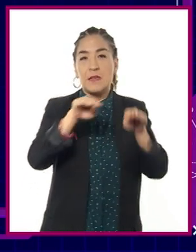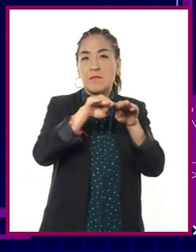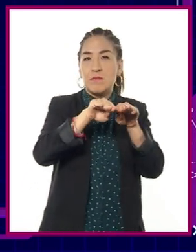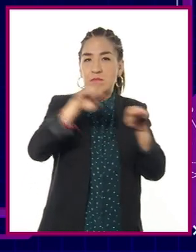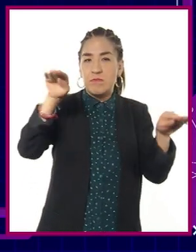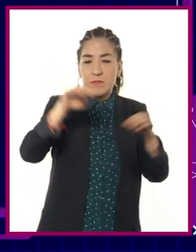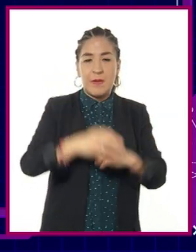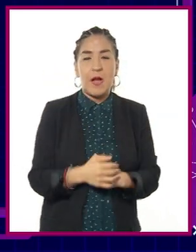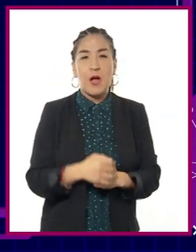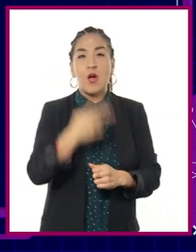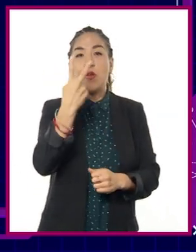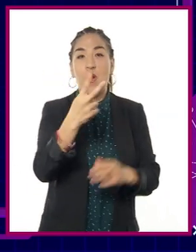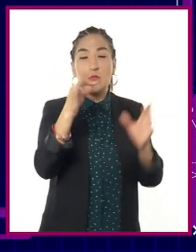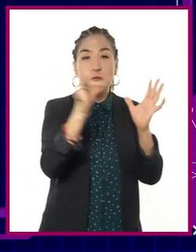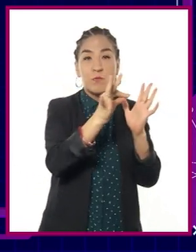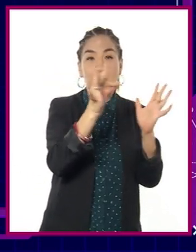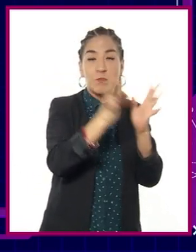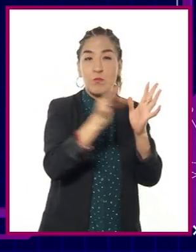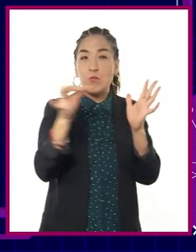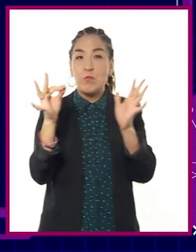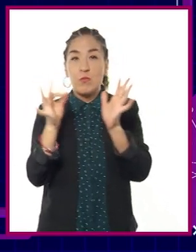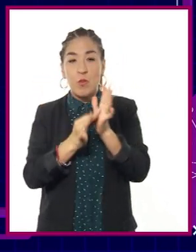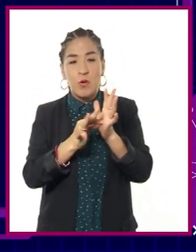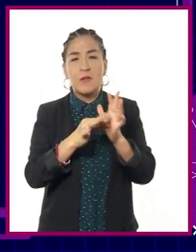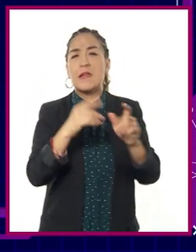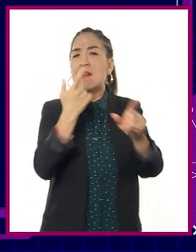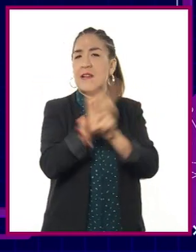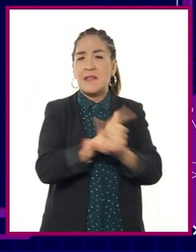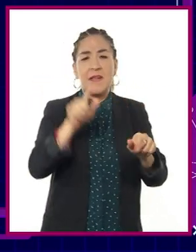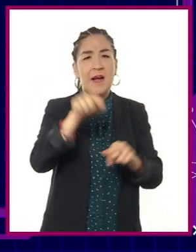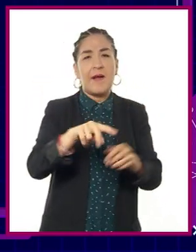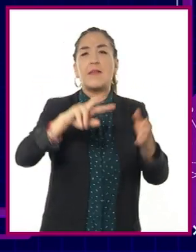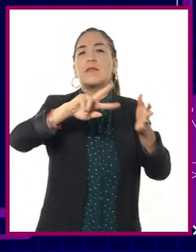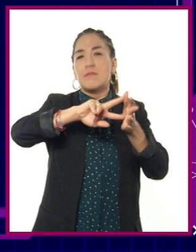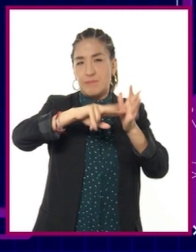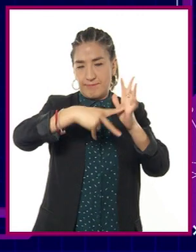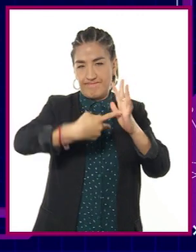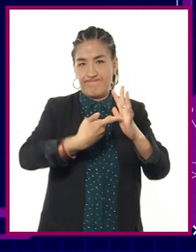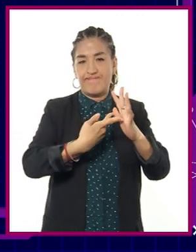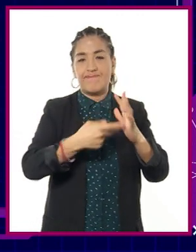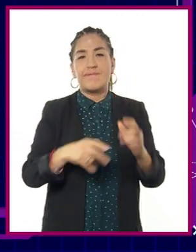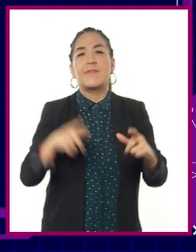une 2 puntos cualesquiera de la circunferencia.